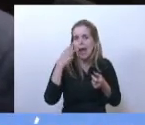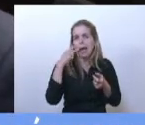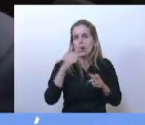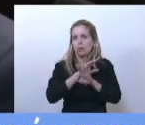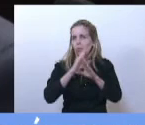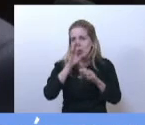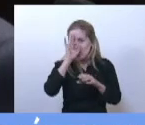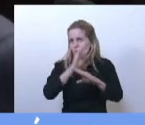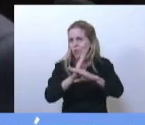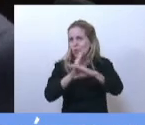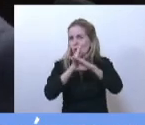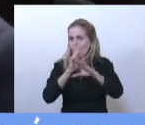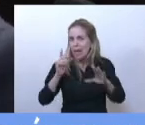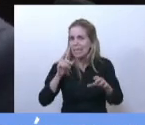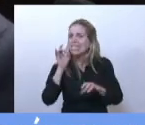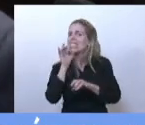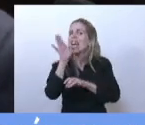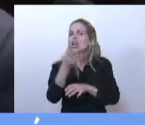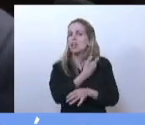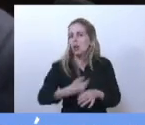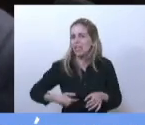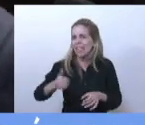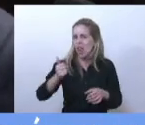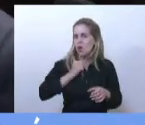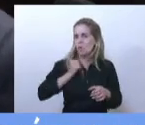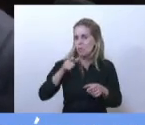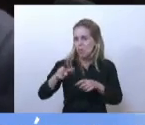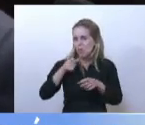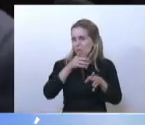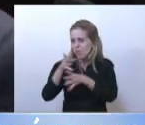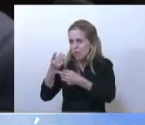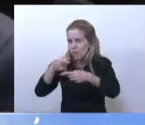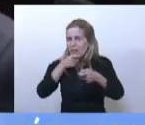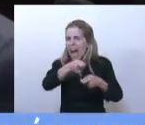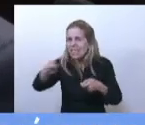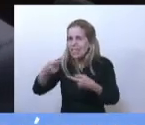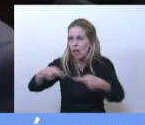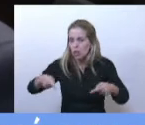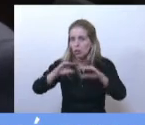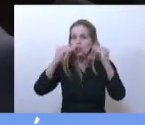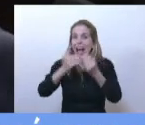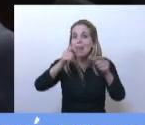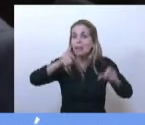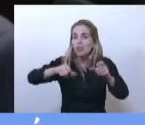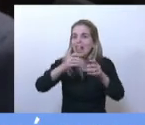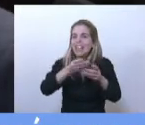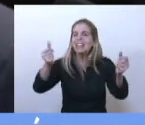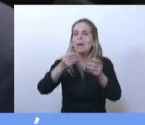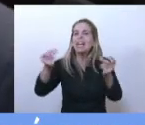al terrorismo de estado' son 30.000 los compañeros detenidos-desaparecidos en nuestro país